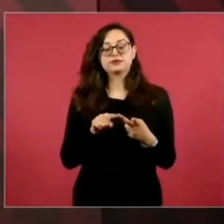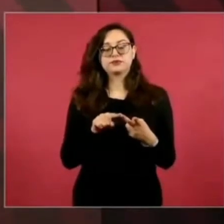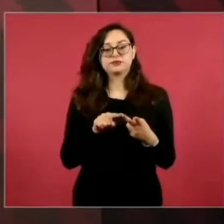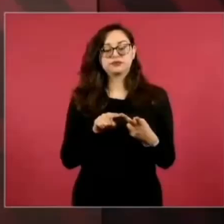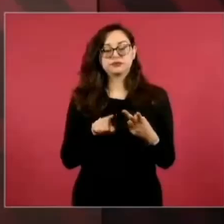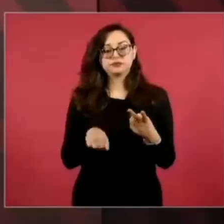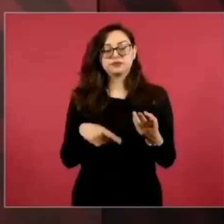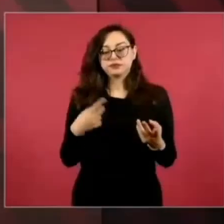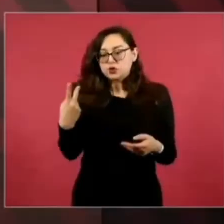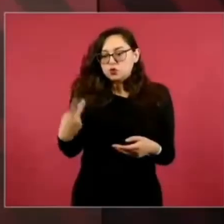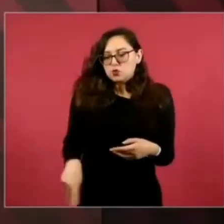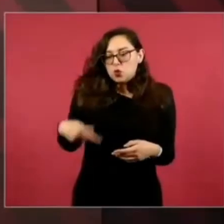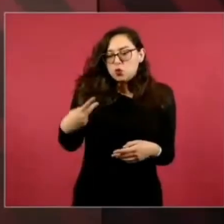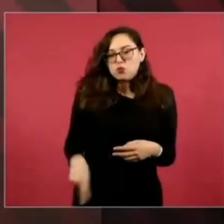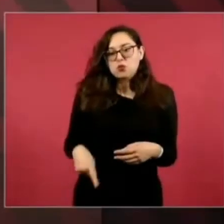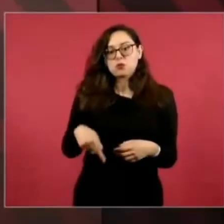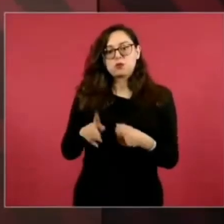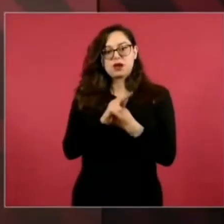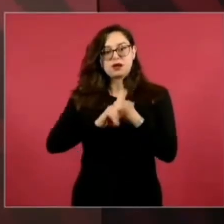empresas de la nación,